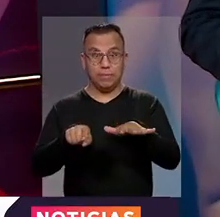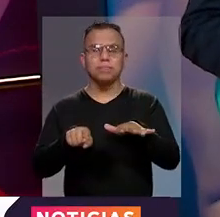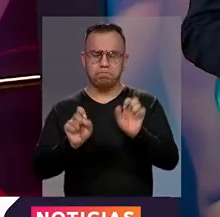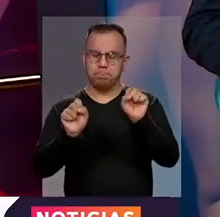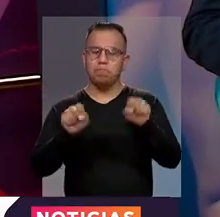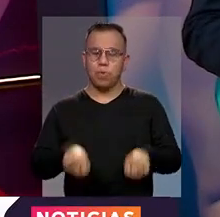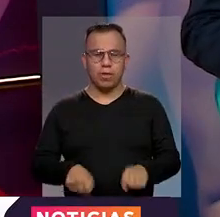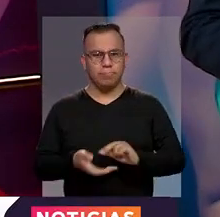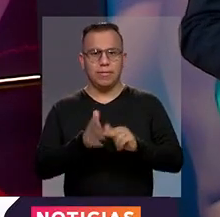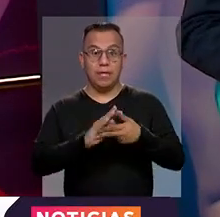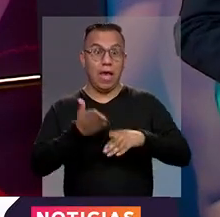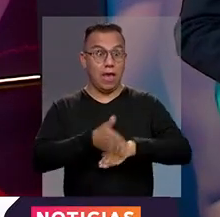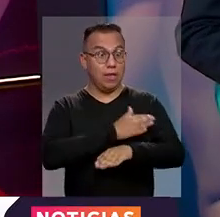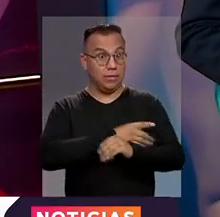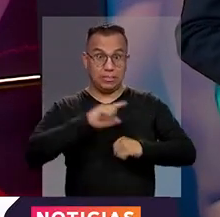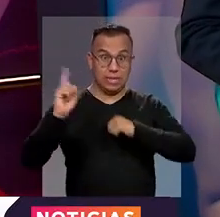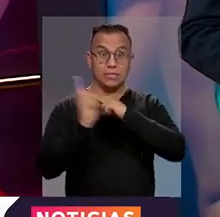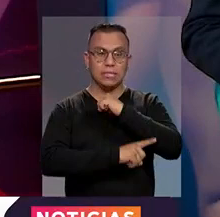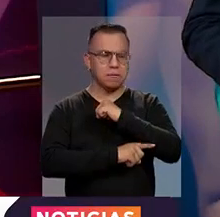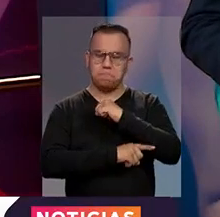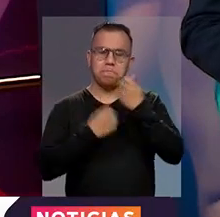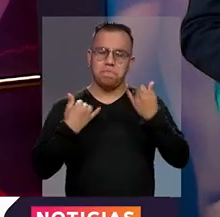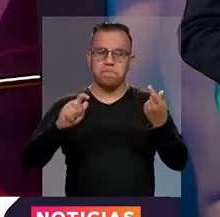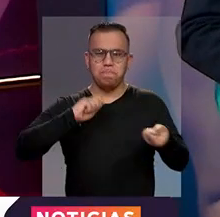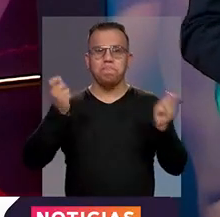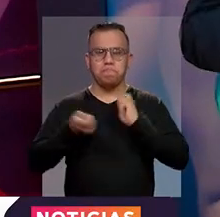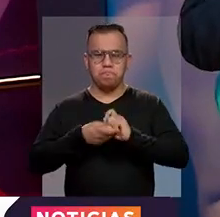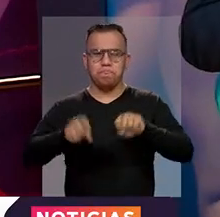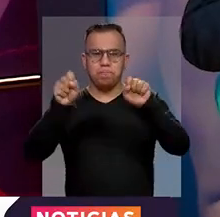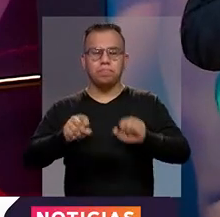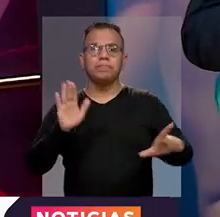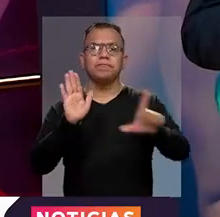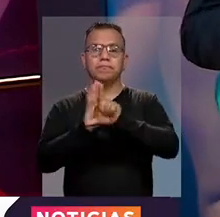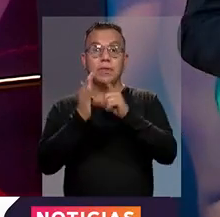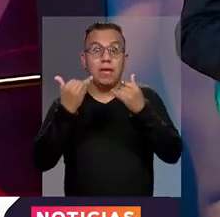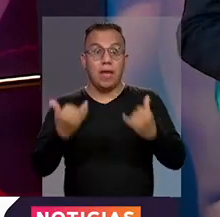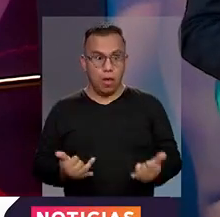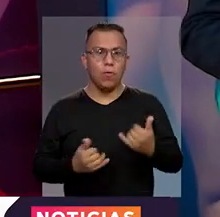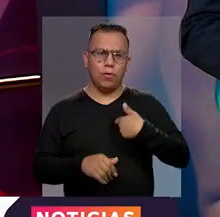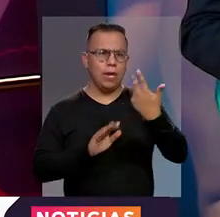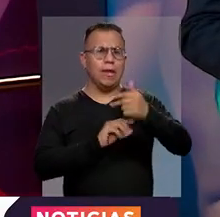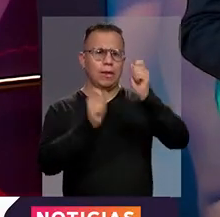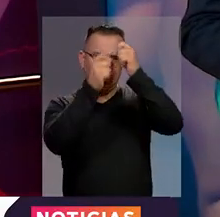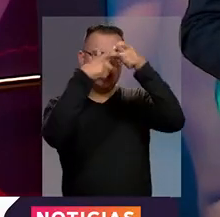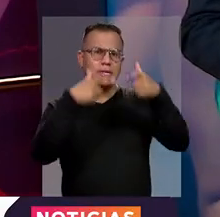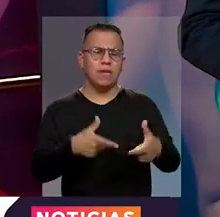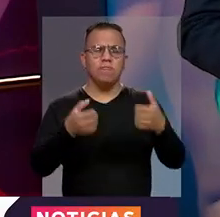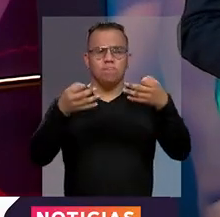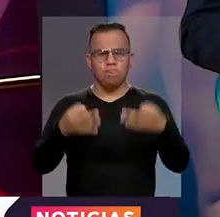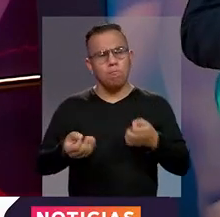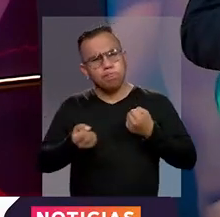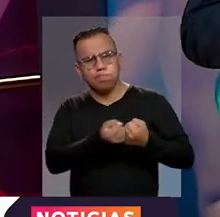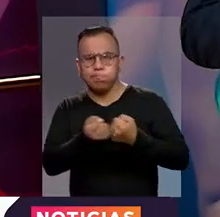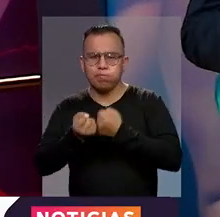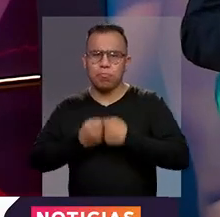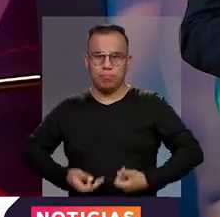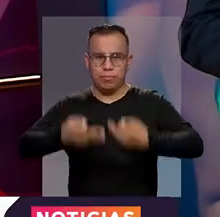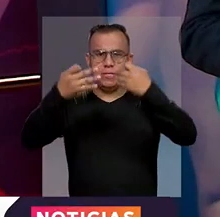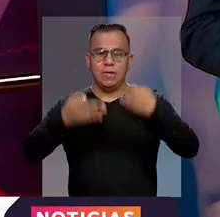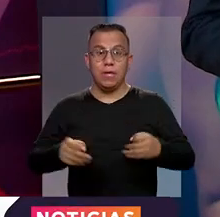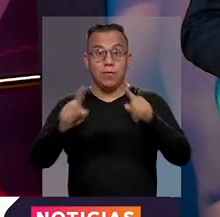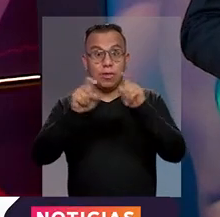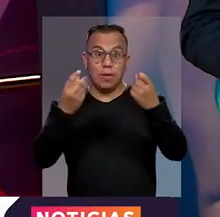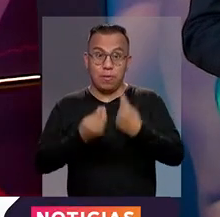gestación deja de ser delito en nuestro país. De igual forma, la sentencia obliga al Estado a fortalecer y brindar mayores garantías